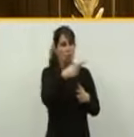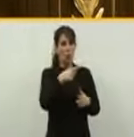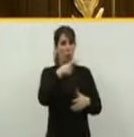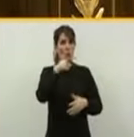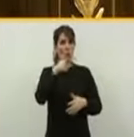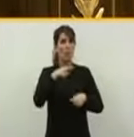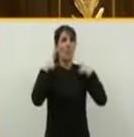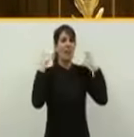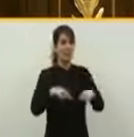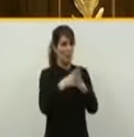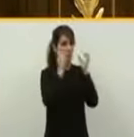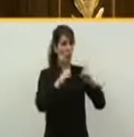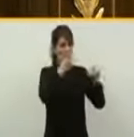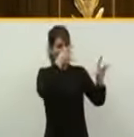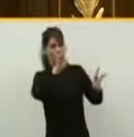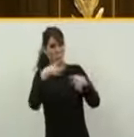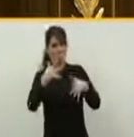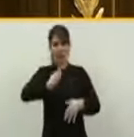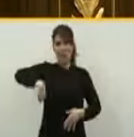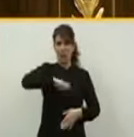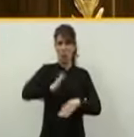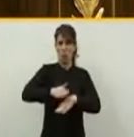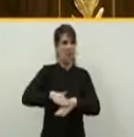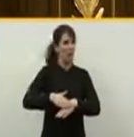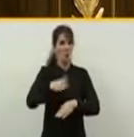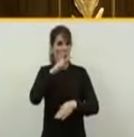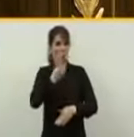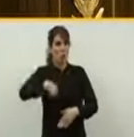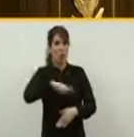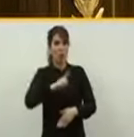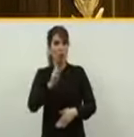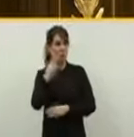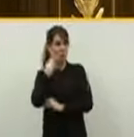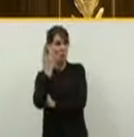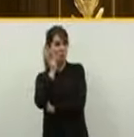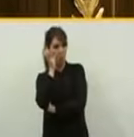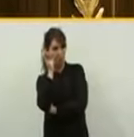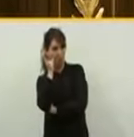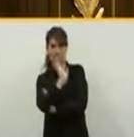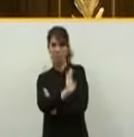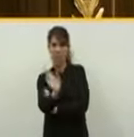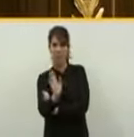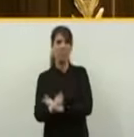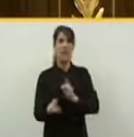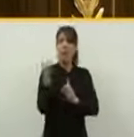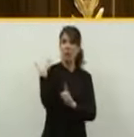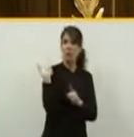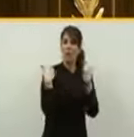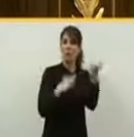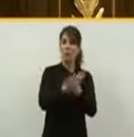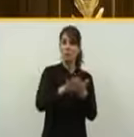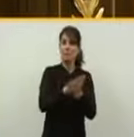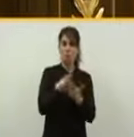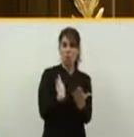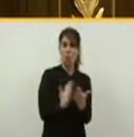este acuerdo, en el que hemos sido unos meros convidados de piedra. Y segundo, usted habló el otro día del documento que hace